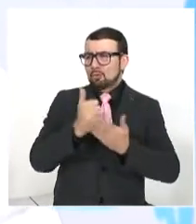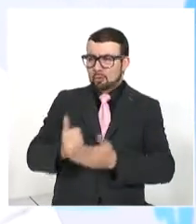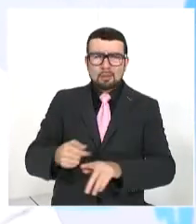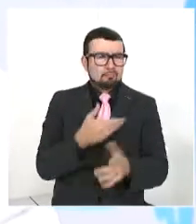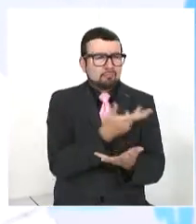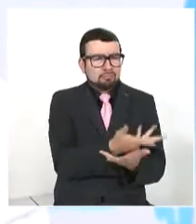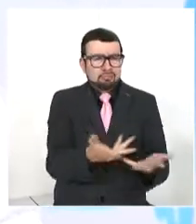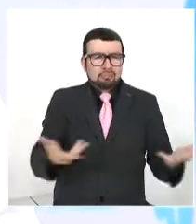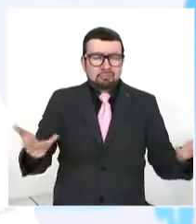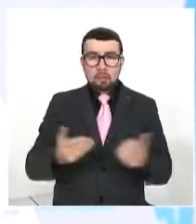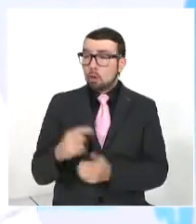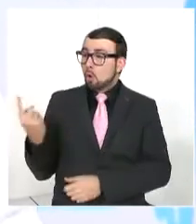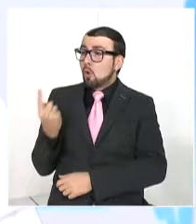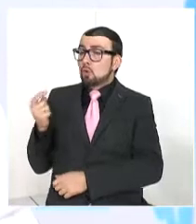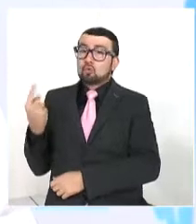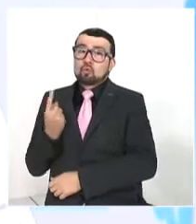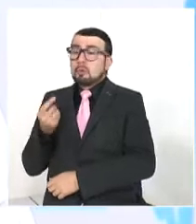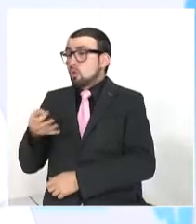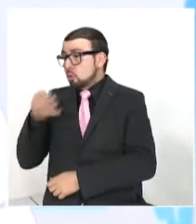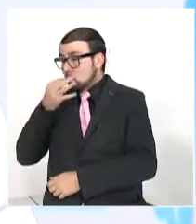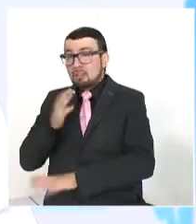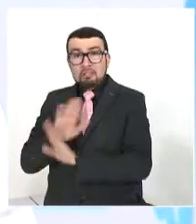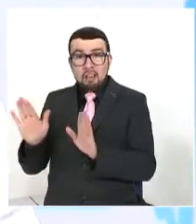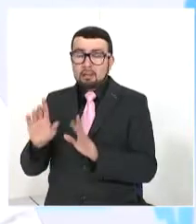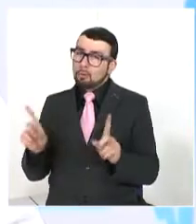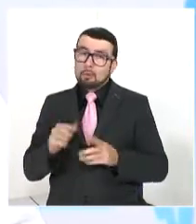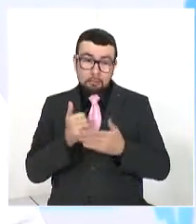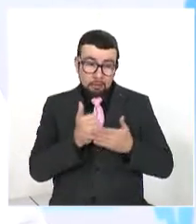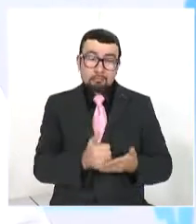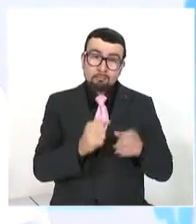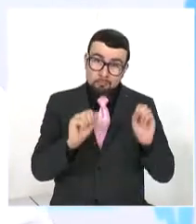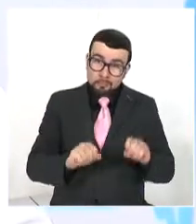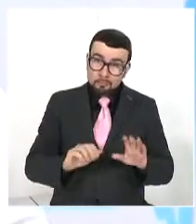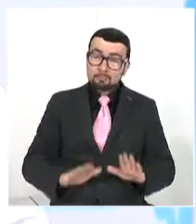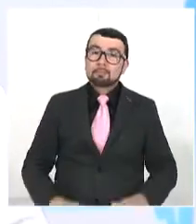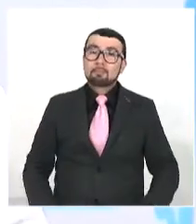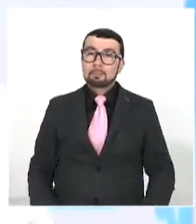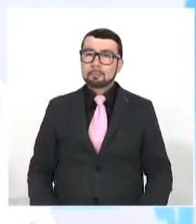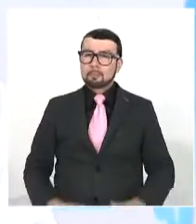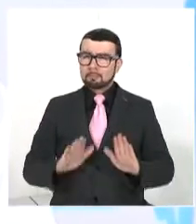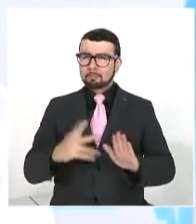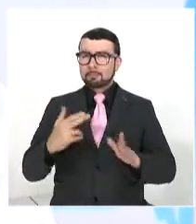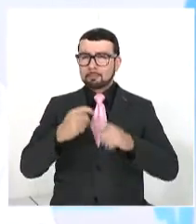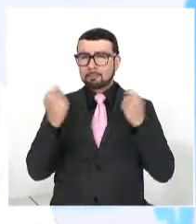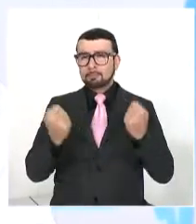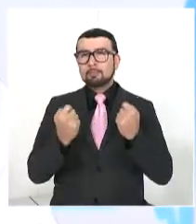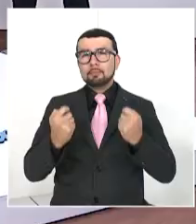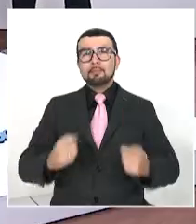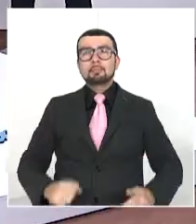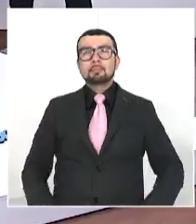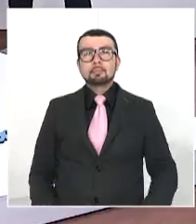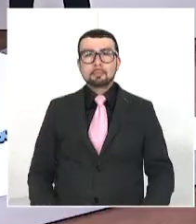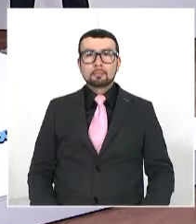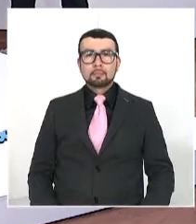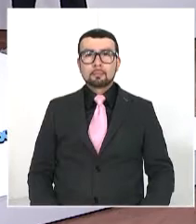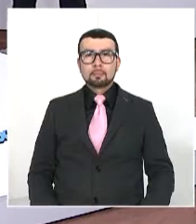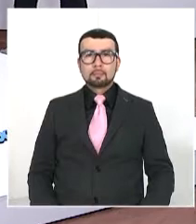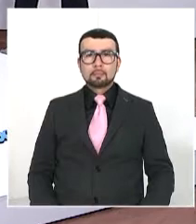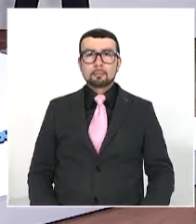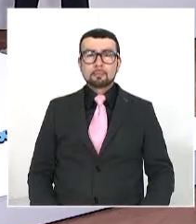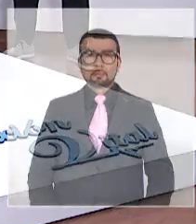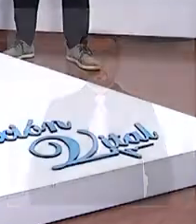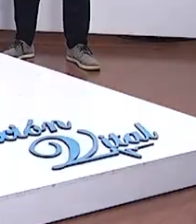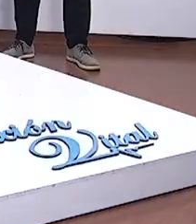manejar en este caso el dolor y traumas cerebrales. Vamos a este corte comerciales.